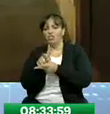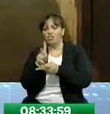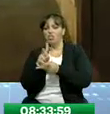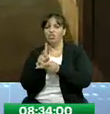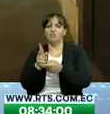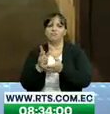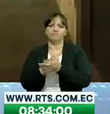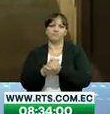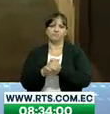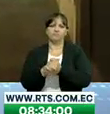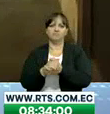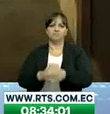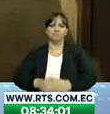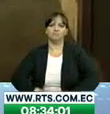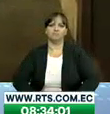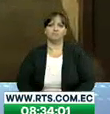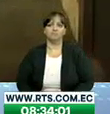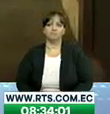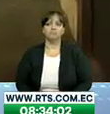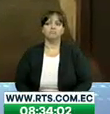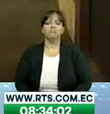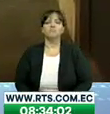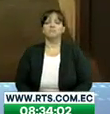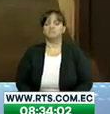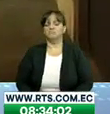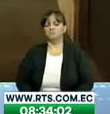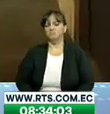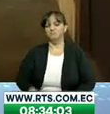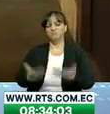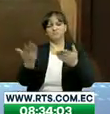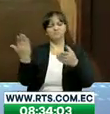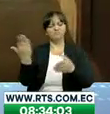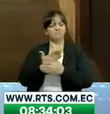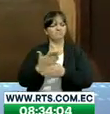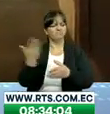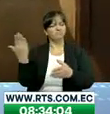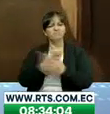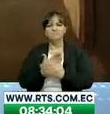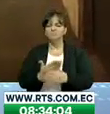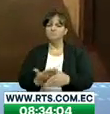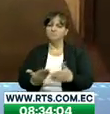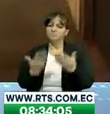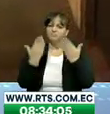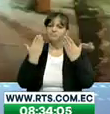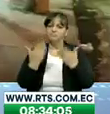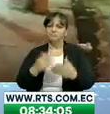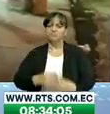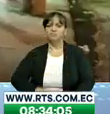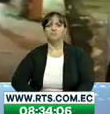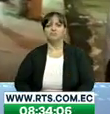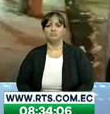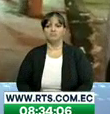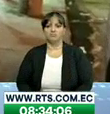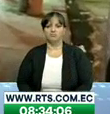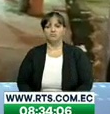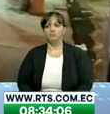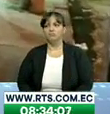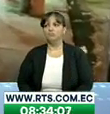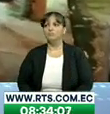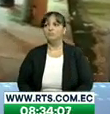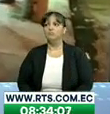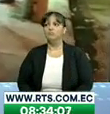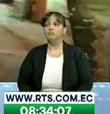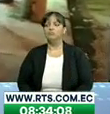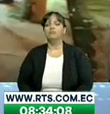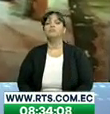llegada donde llegan todos los bandidos aquí a fastidiar hacer de todo hasta en villa cabello seco fertilizar lo que villa cariño que es